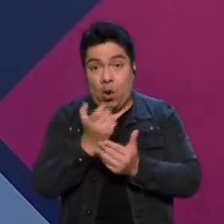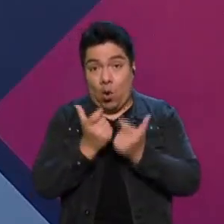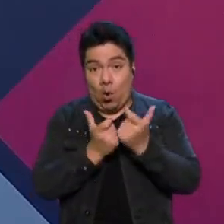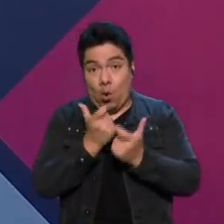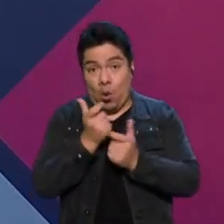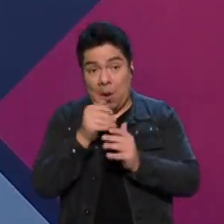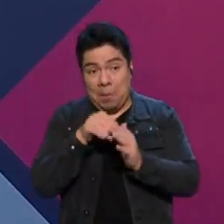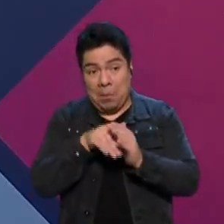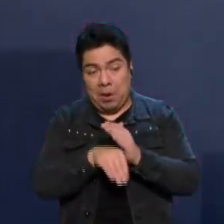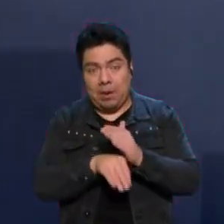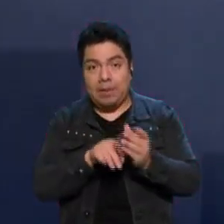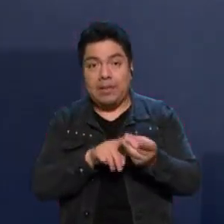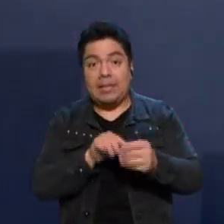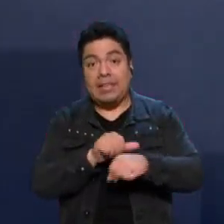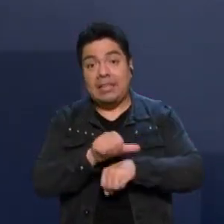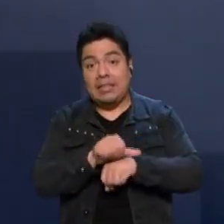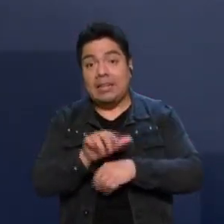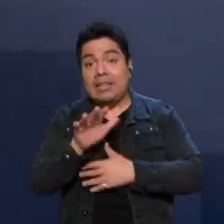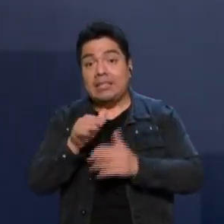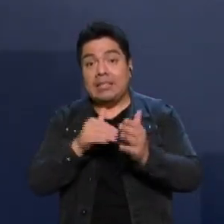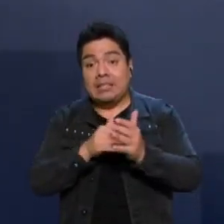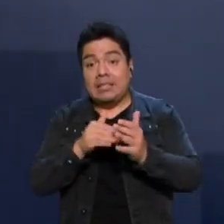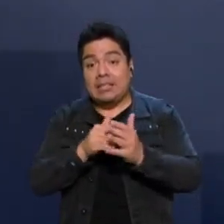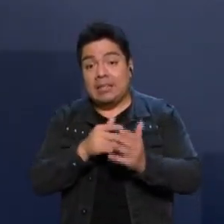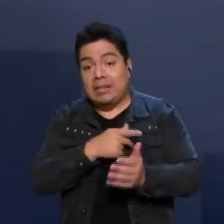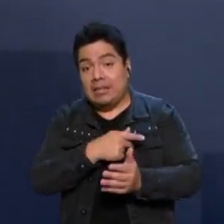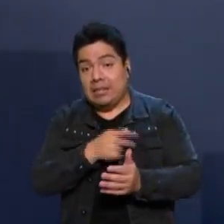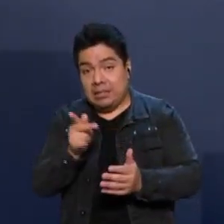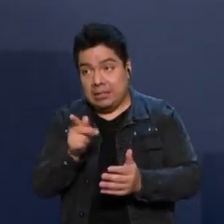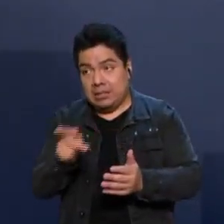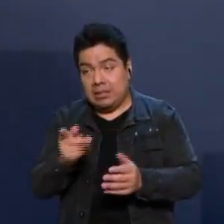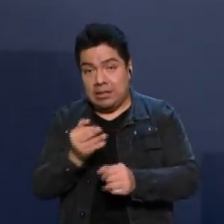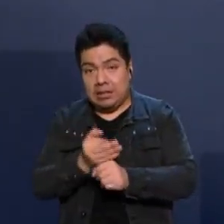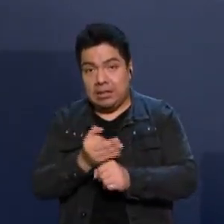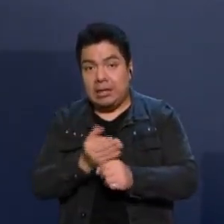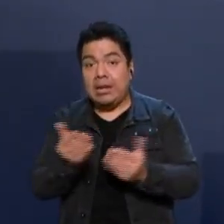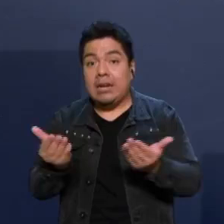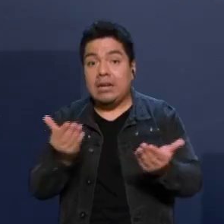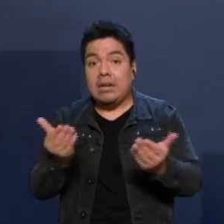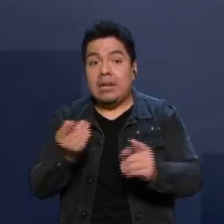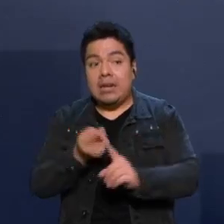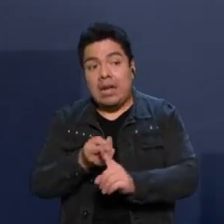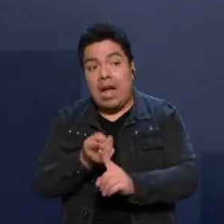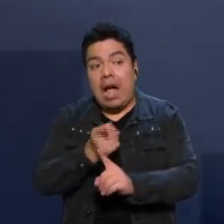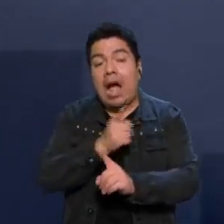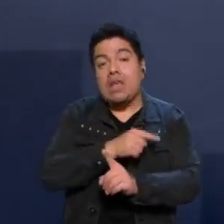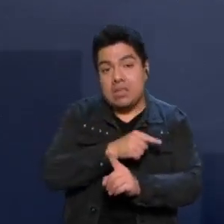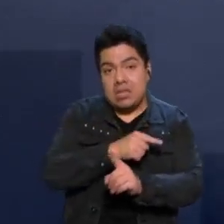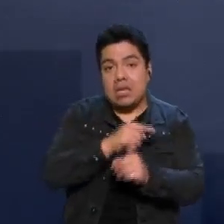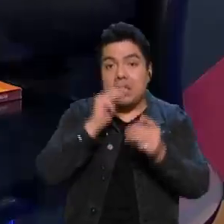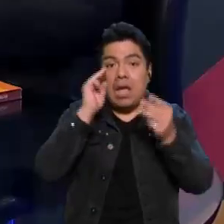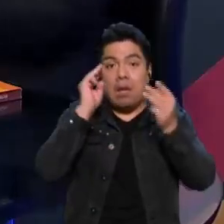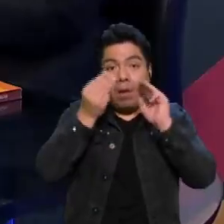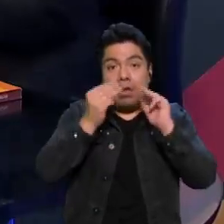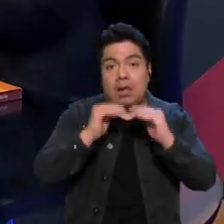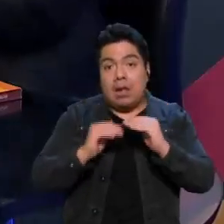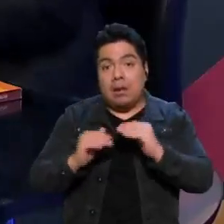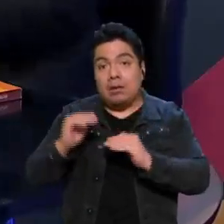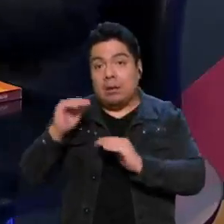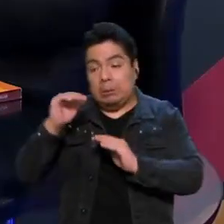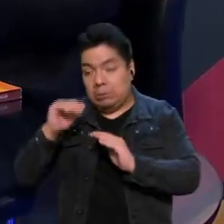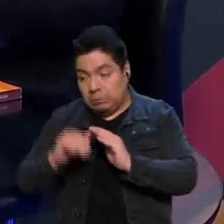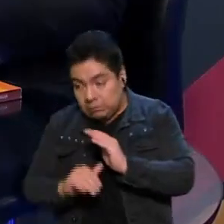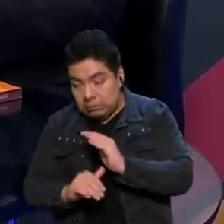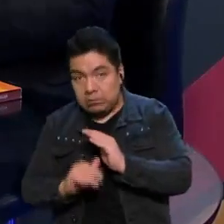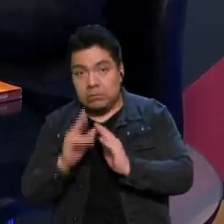¿no? En Argentina. Así es, más de 5 millones de pobres hay ahora en Argentina con respecto a cuando inició Milei. Es decir, la reducción